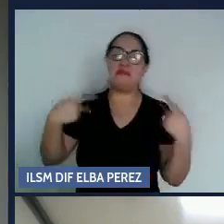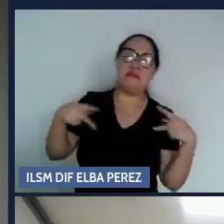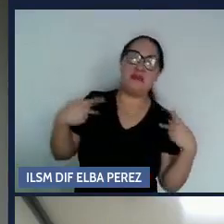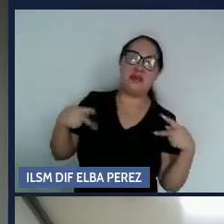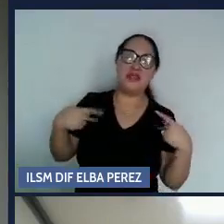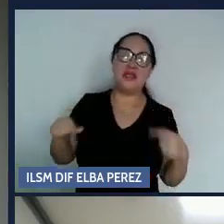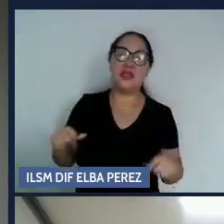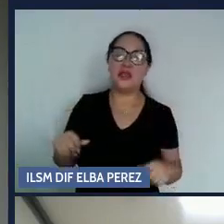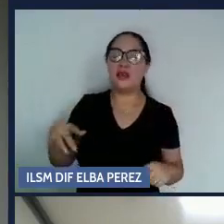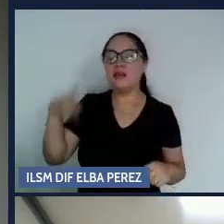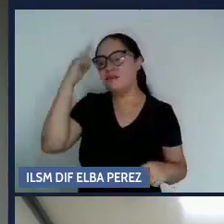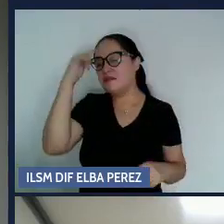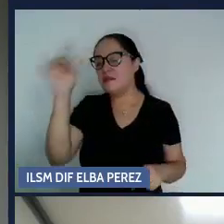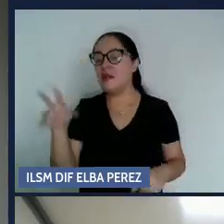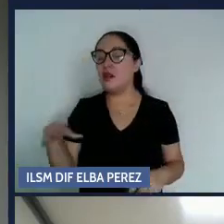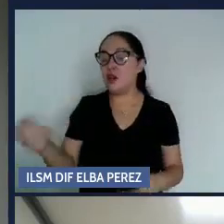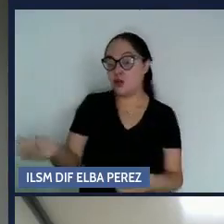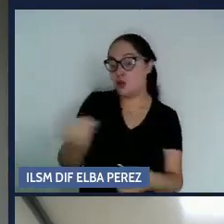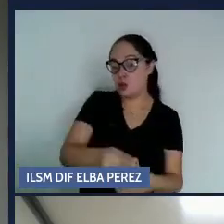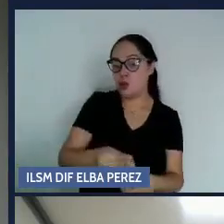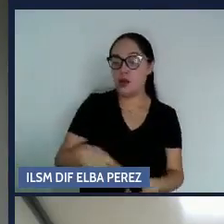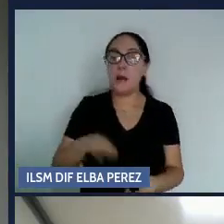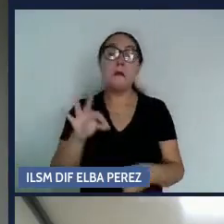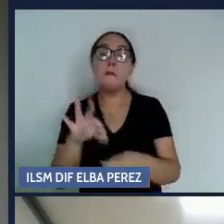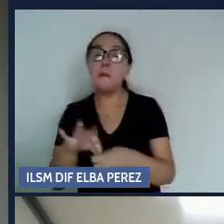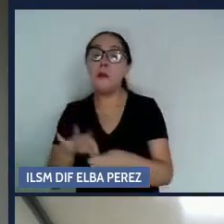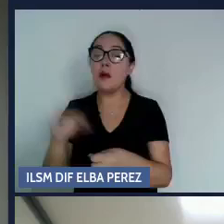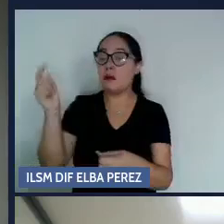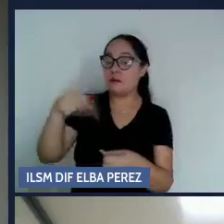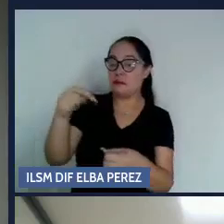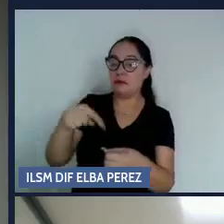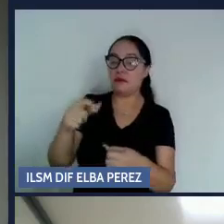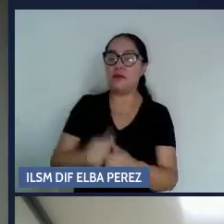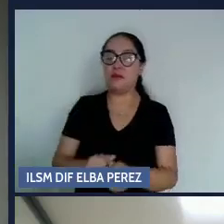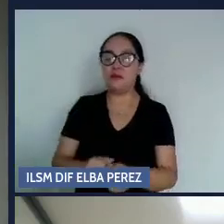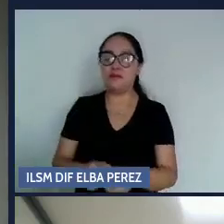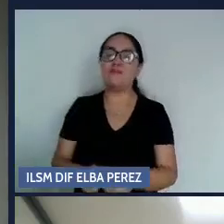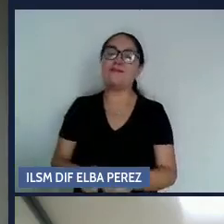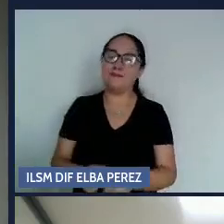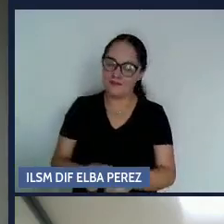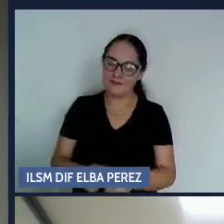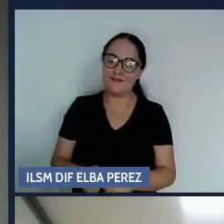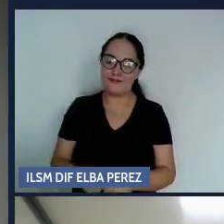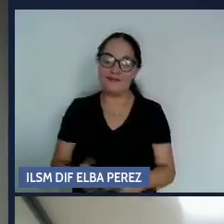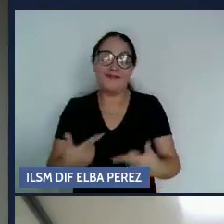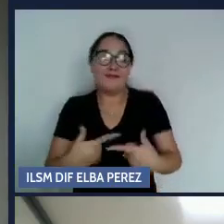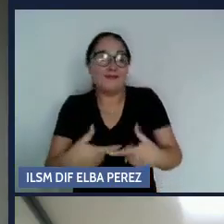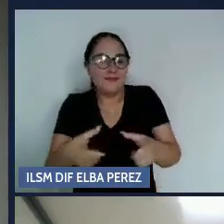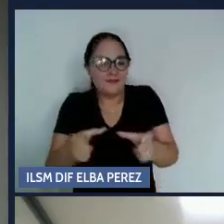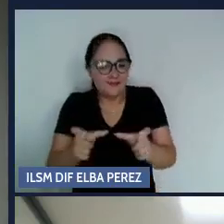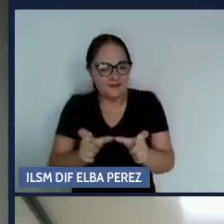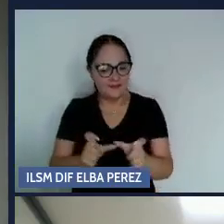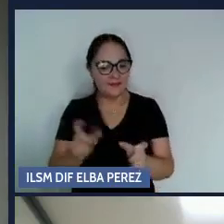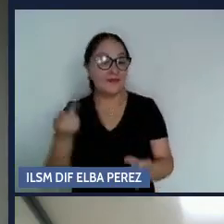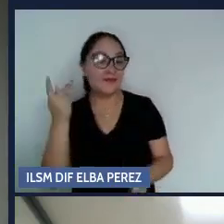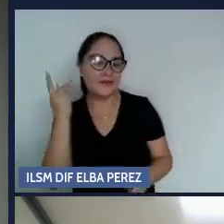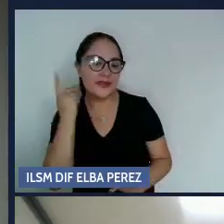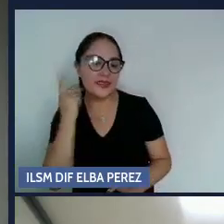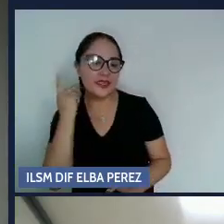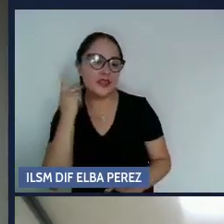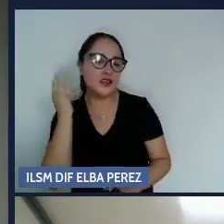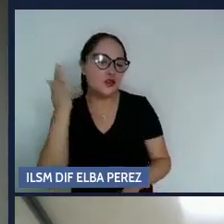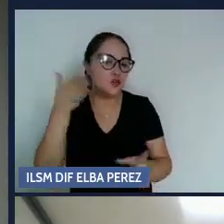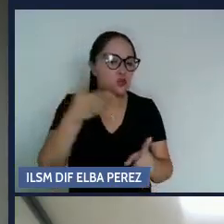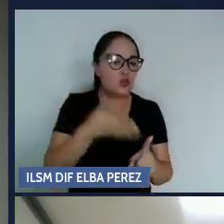una candidatura en particular, por un partido en particular, por unos colores en particular. Y en este orden de